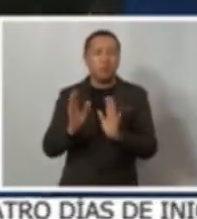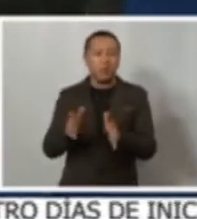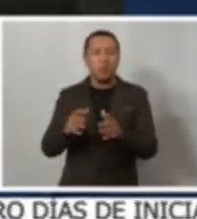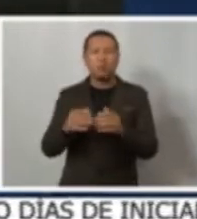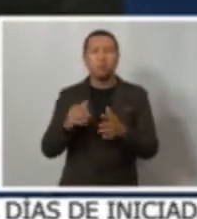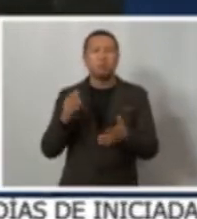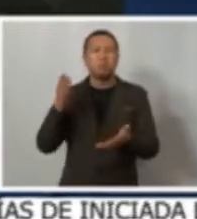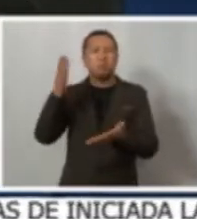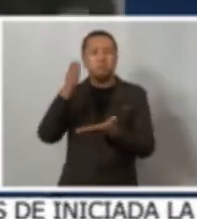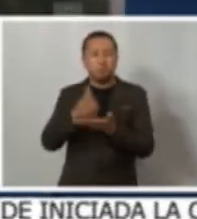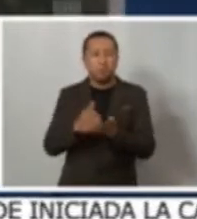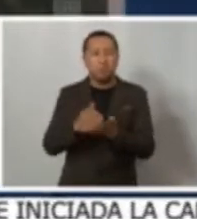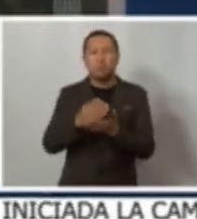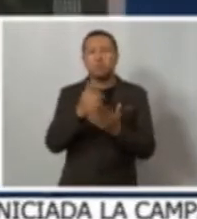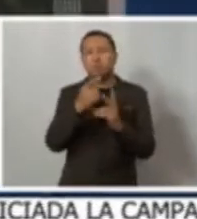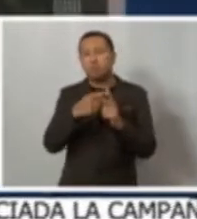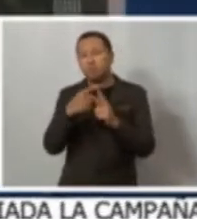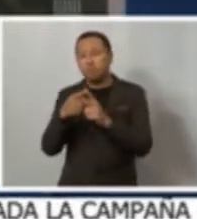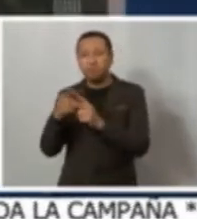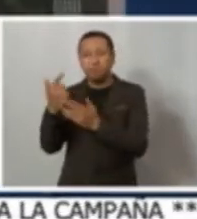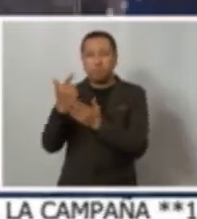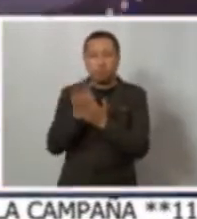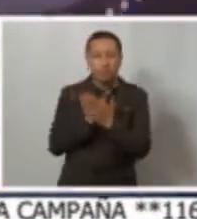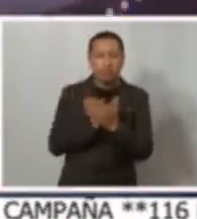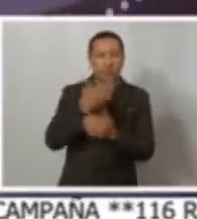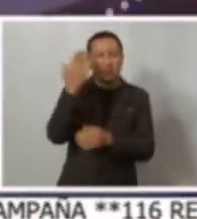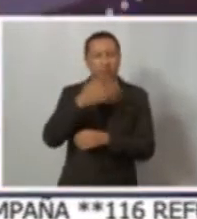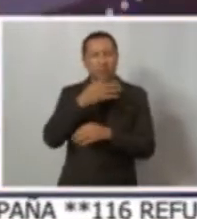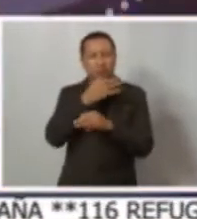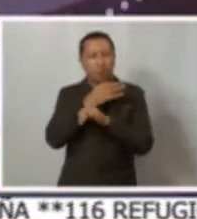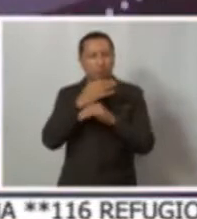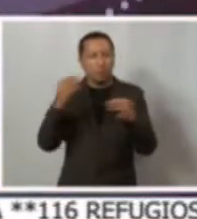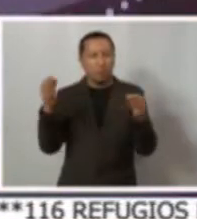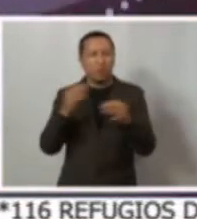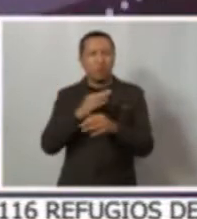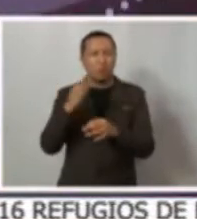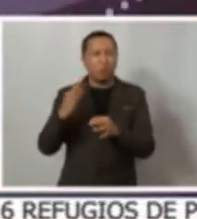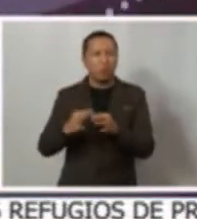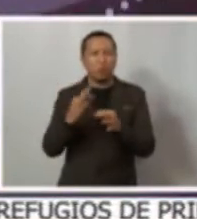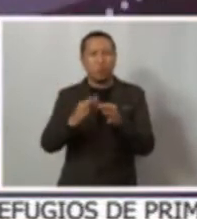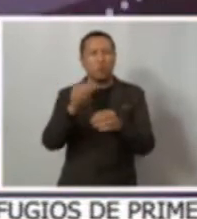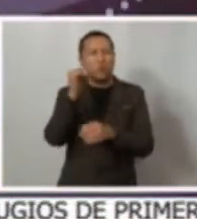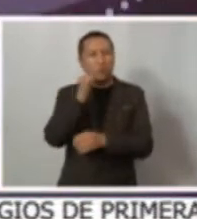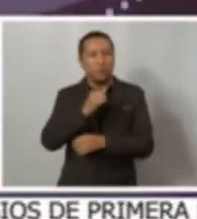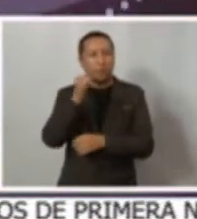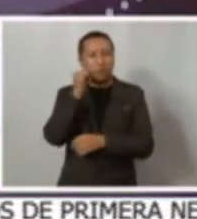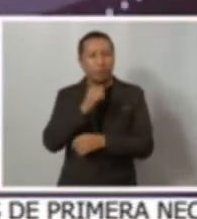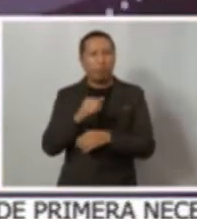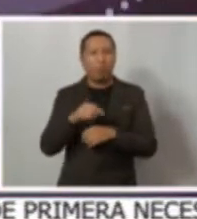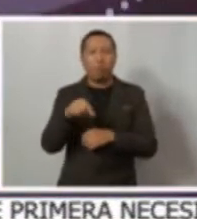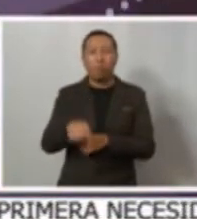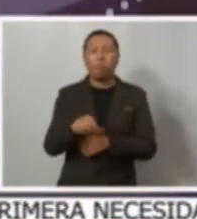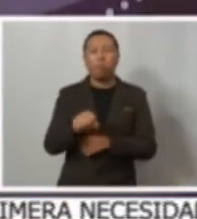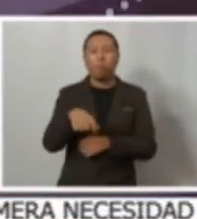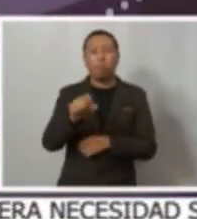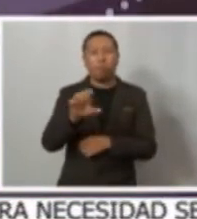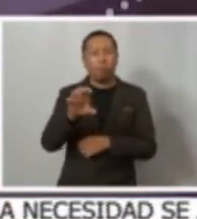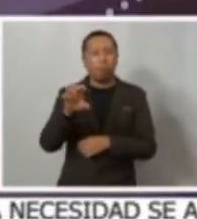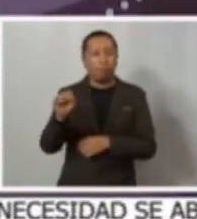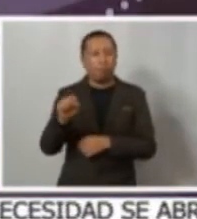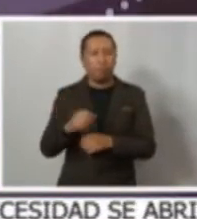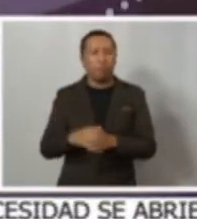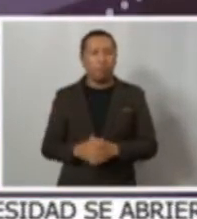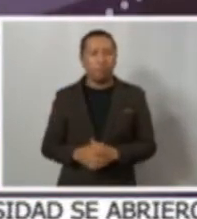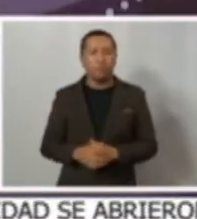en Quintana Roo y le daremos, como usted lo sabe, puntual seguimiento a través de los diferentes espacios informativos del sistema, pero también de los